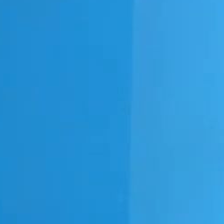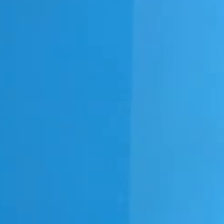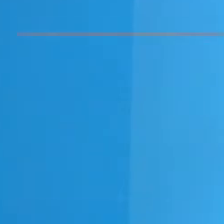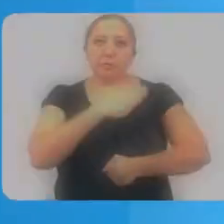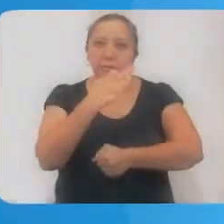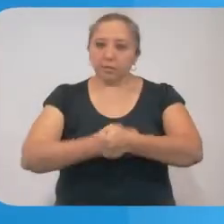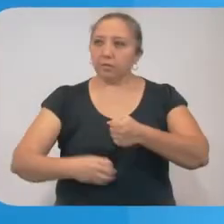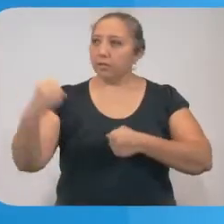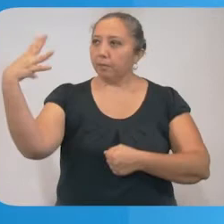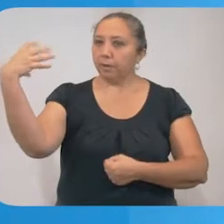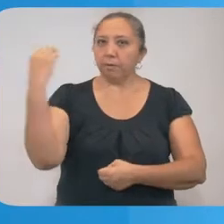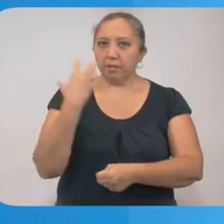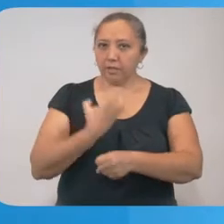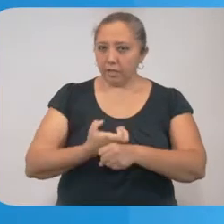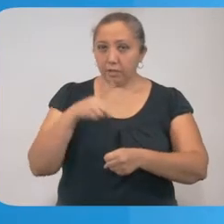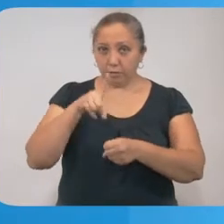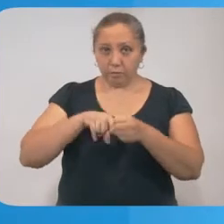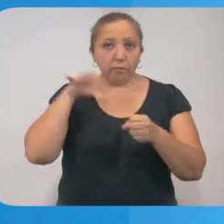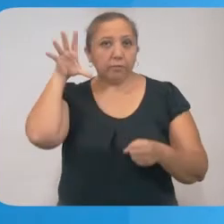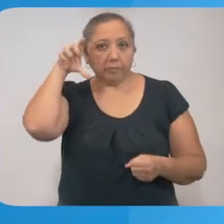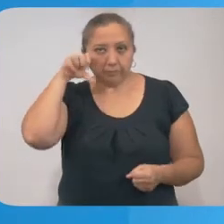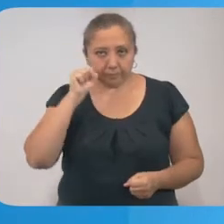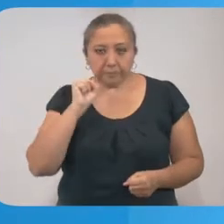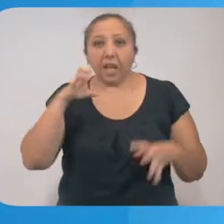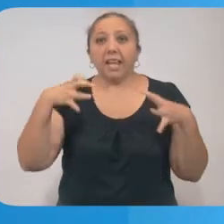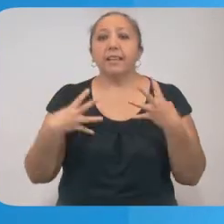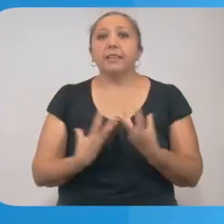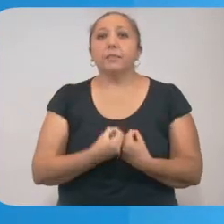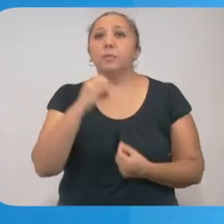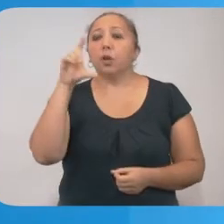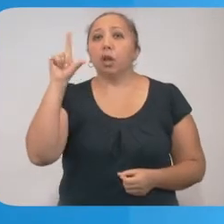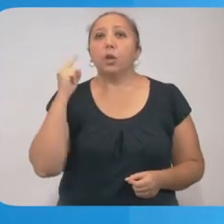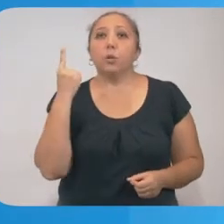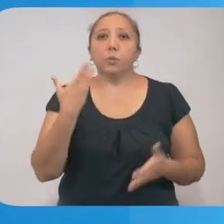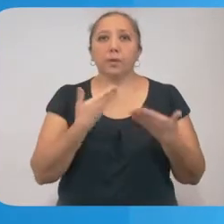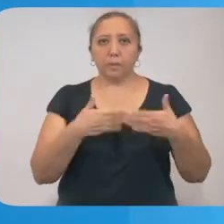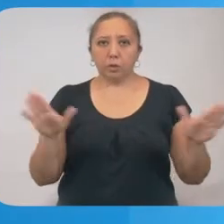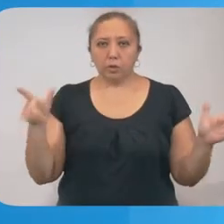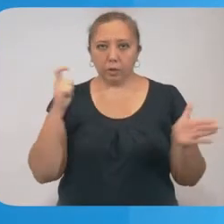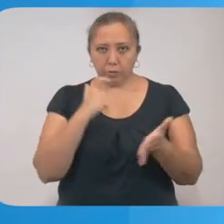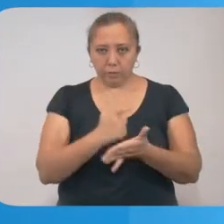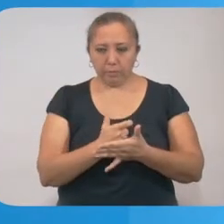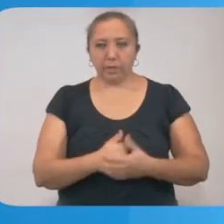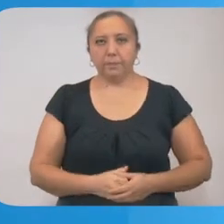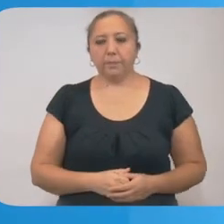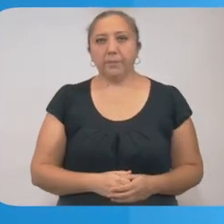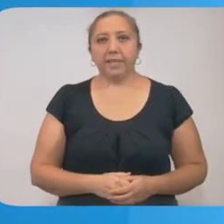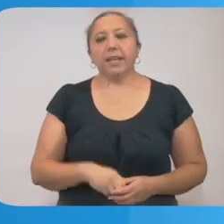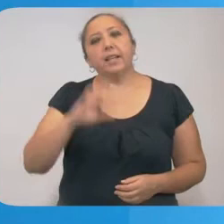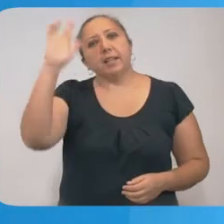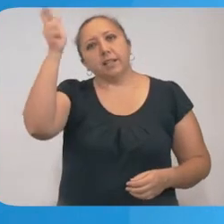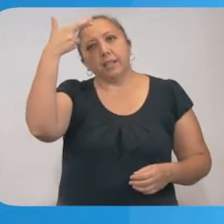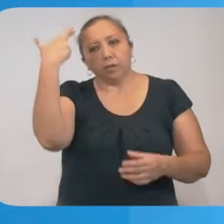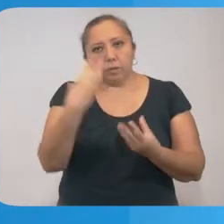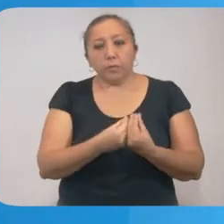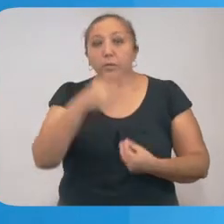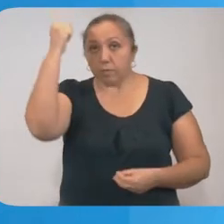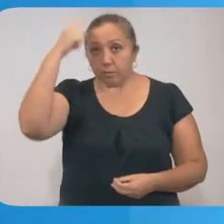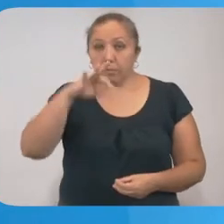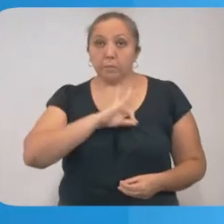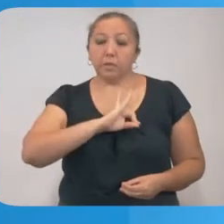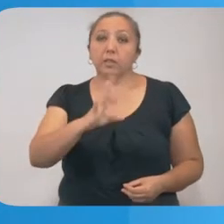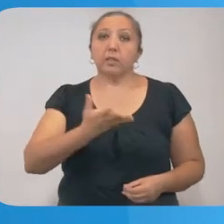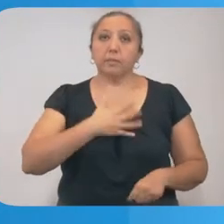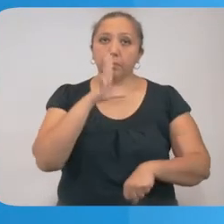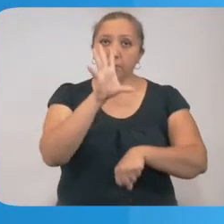tardes. El semáforo estatal está en naranja. Estamos en la ola 1 de la reapertura económica. Les recordamos que para poder contar